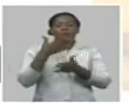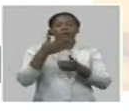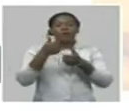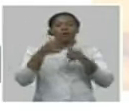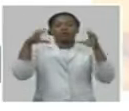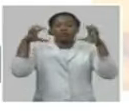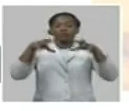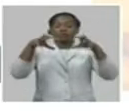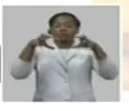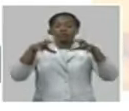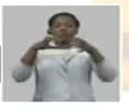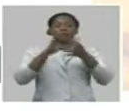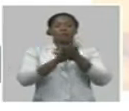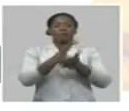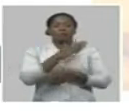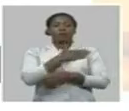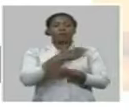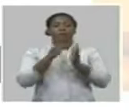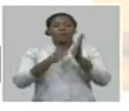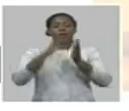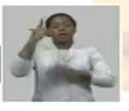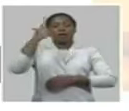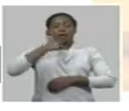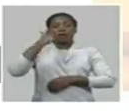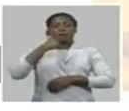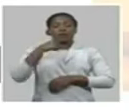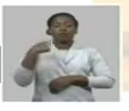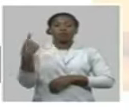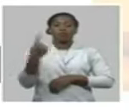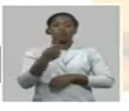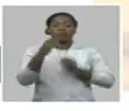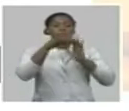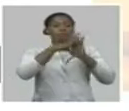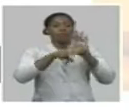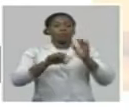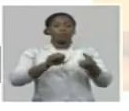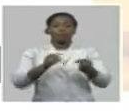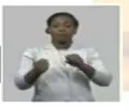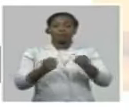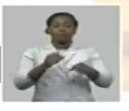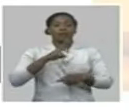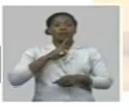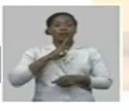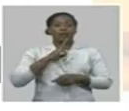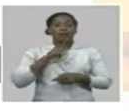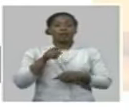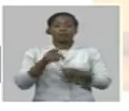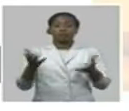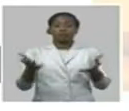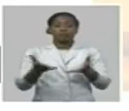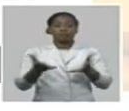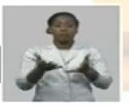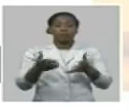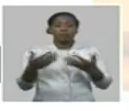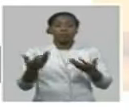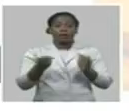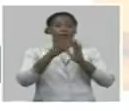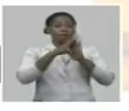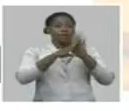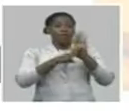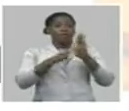por eso tenemos que estrenar la medida en el uso del agua y también acelerar todas las medidas que teníamos previsto